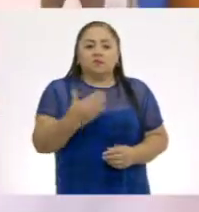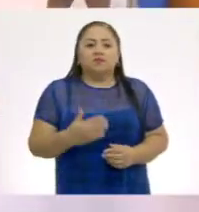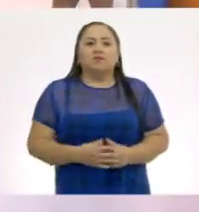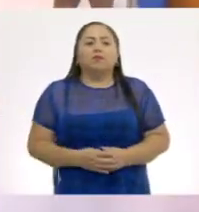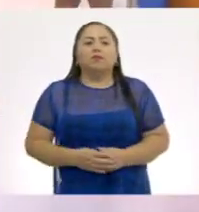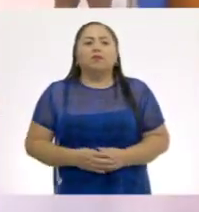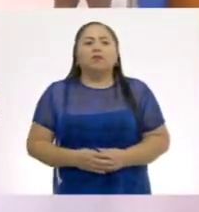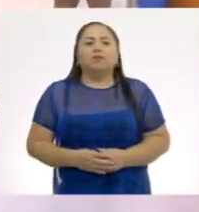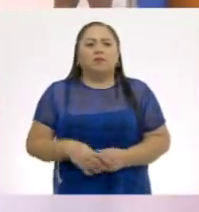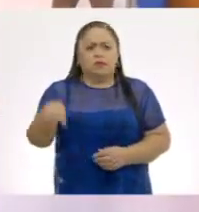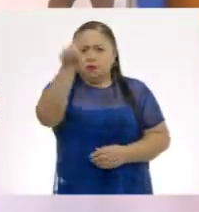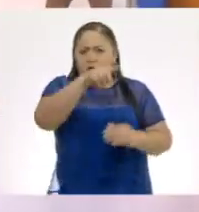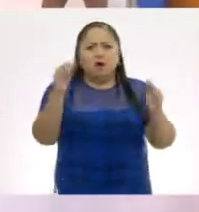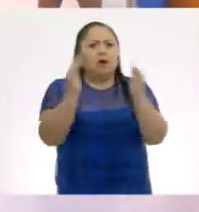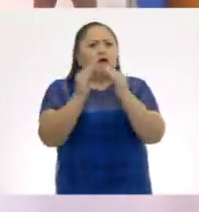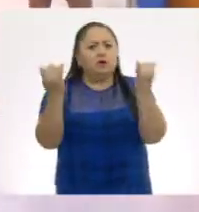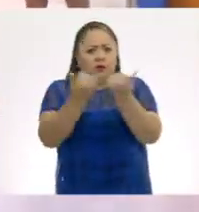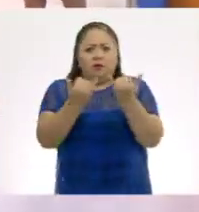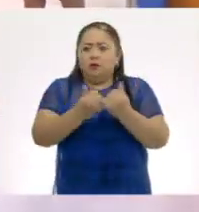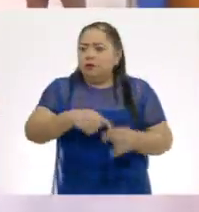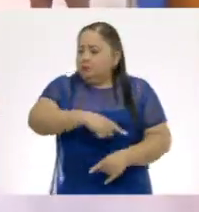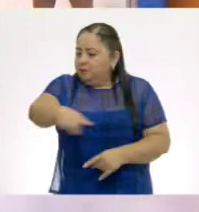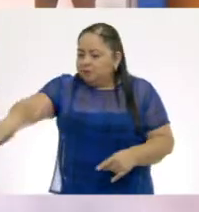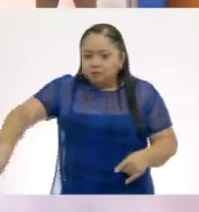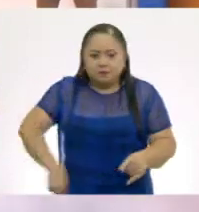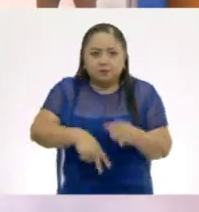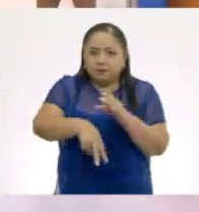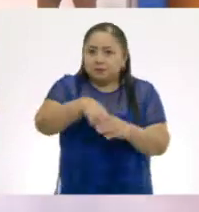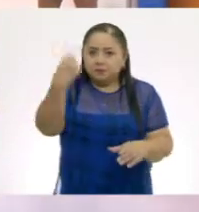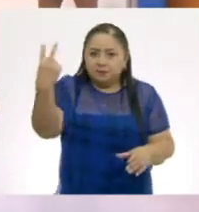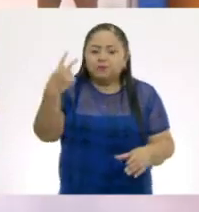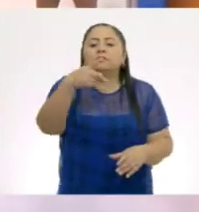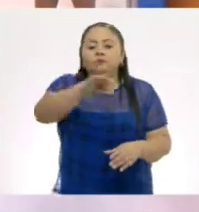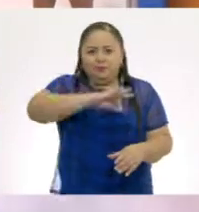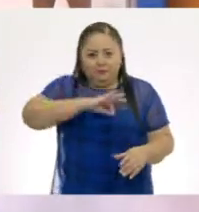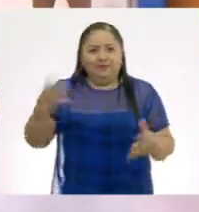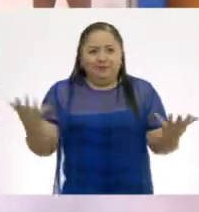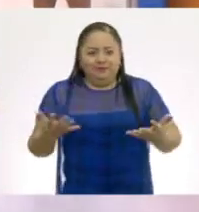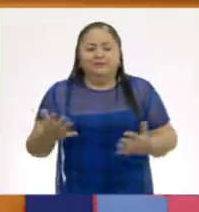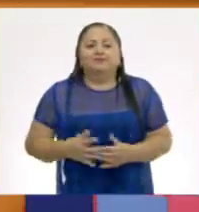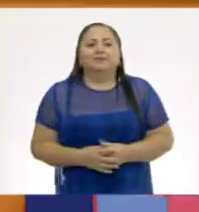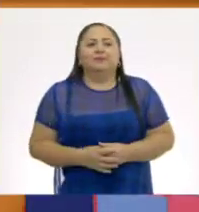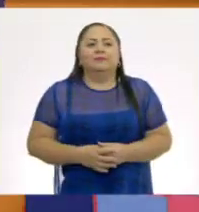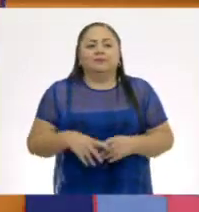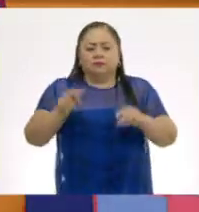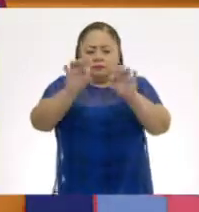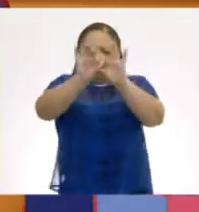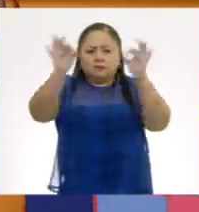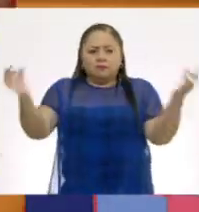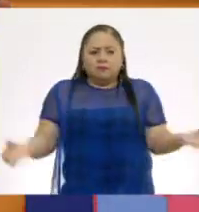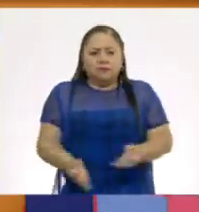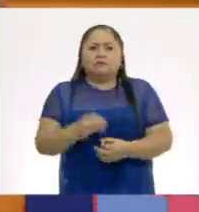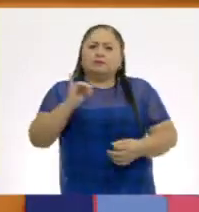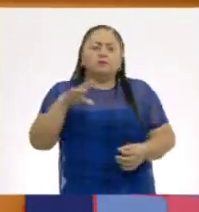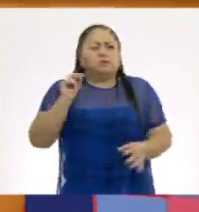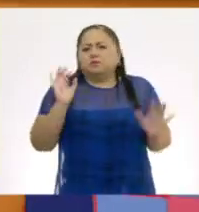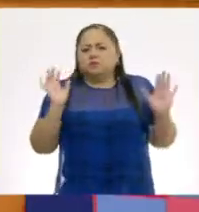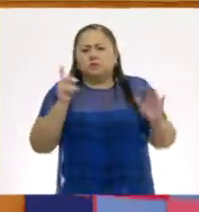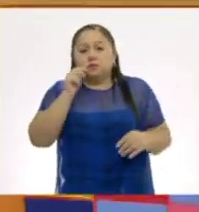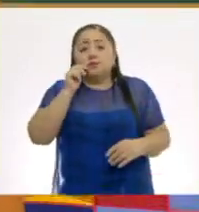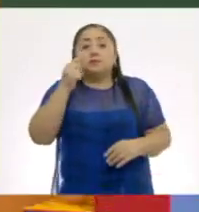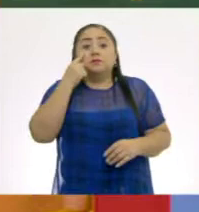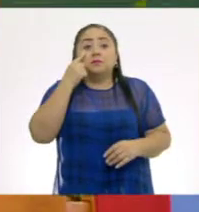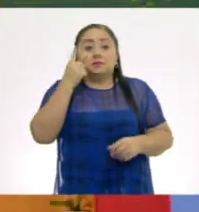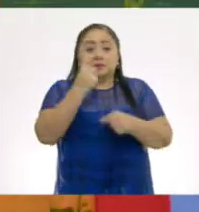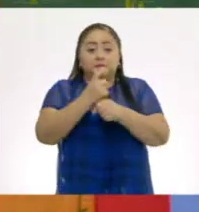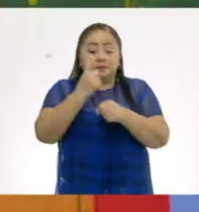Lo podemos hacer allá en casita, en nuestro espacio que ya tenemos ahí destinado. Lo podemos hacer con aro o sin aro. Bueno, primero